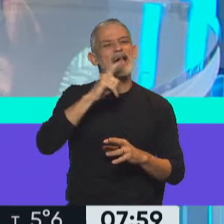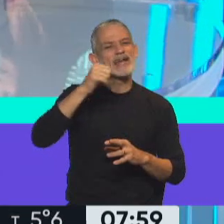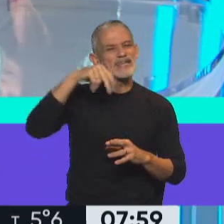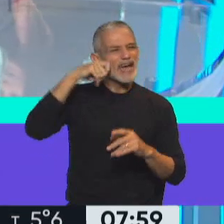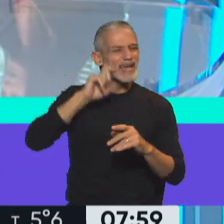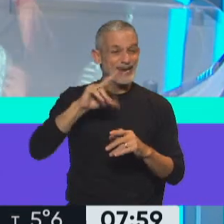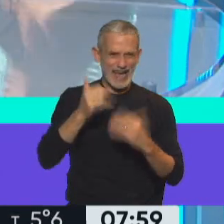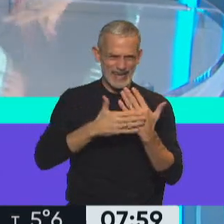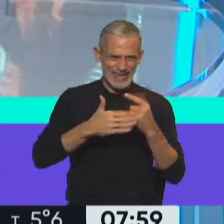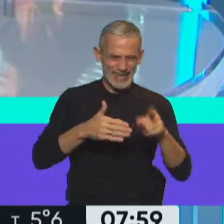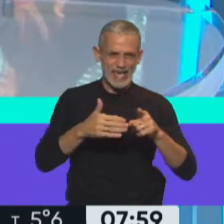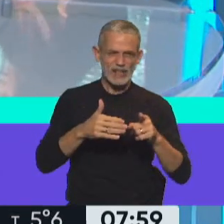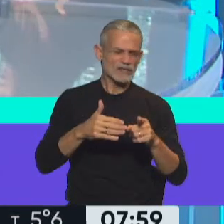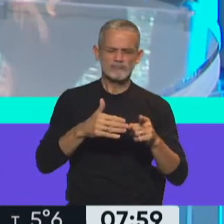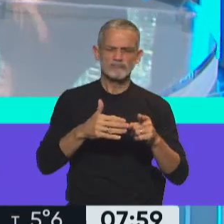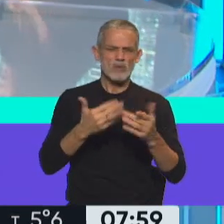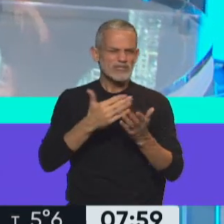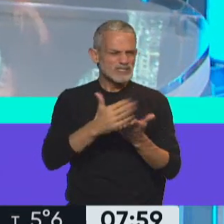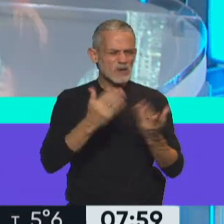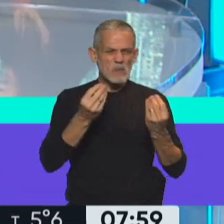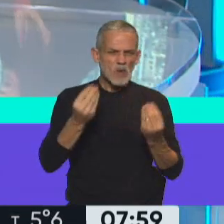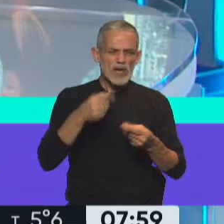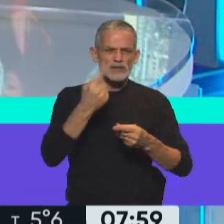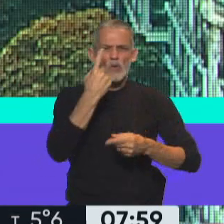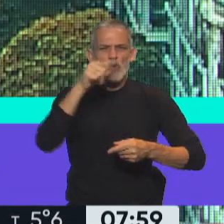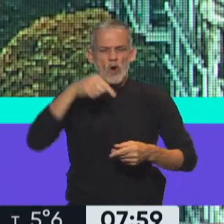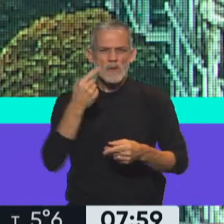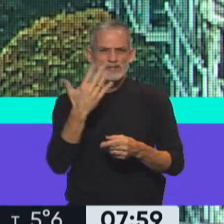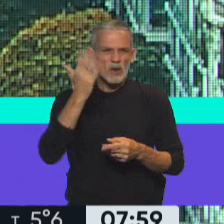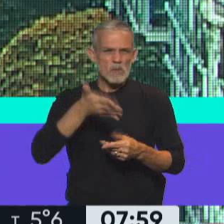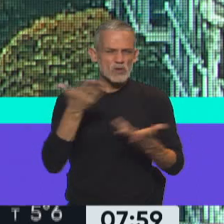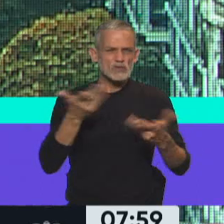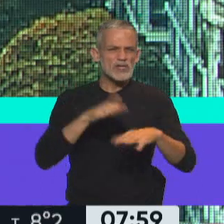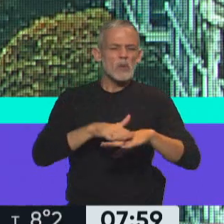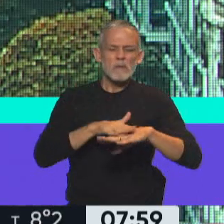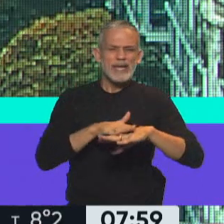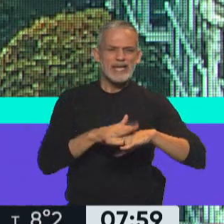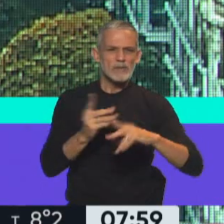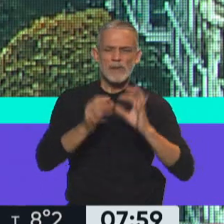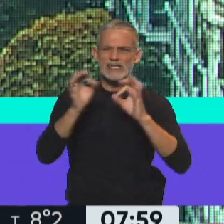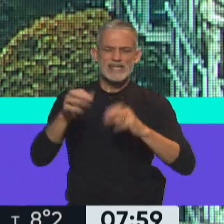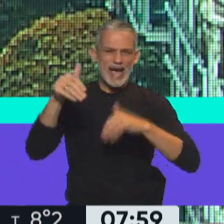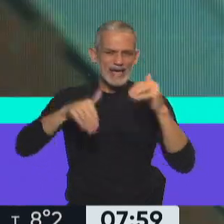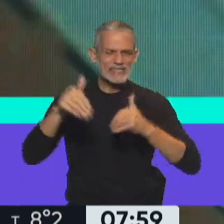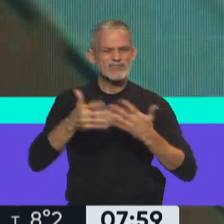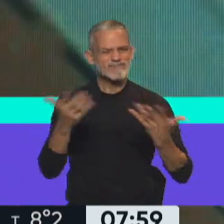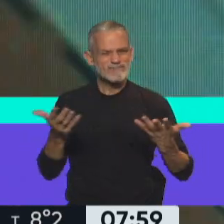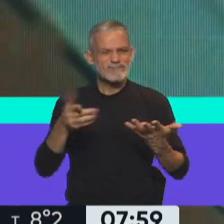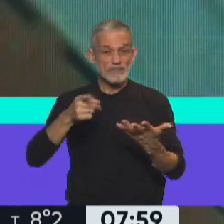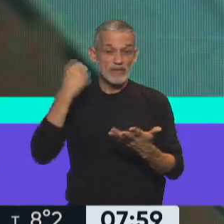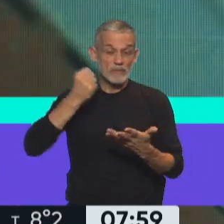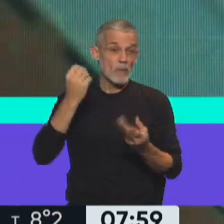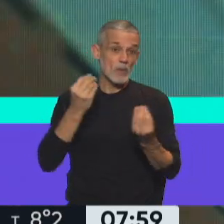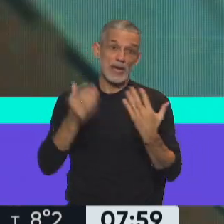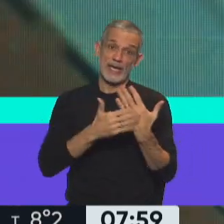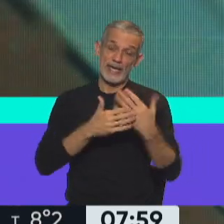en que es excluyente precisamente esto de tener un piso electoral para llegar a las elecciones generales no es un dato menor porque la